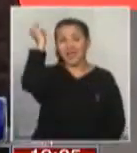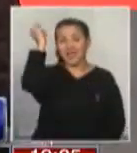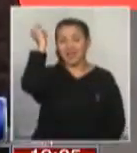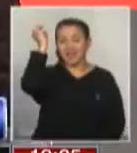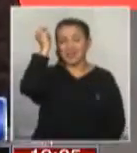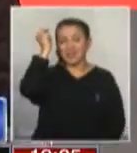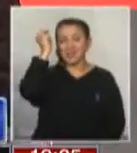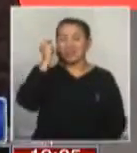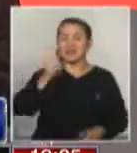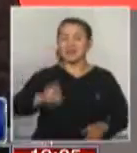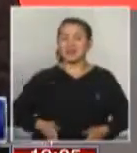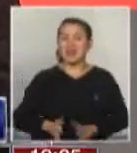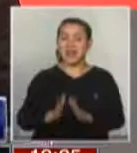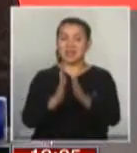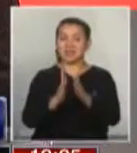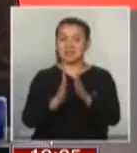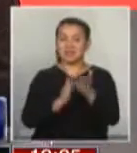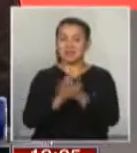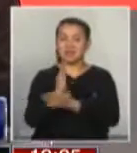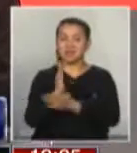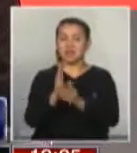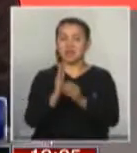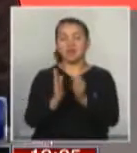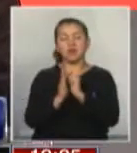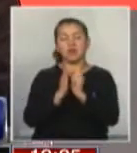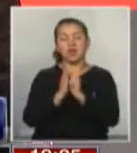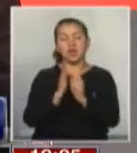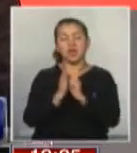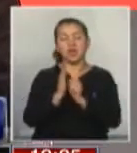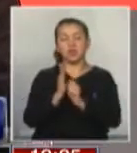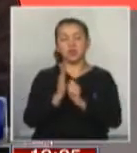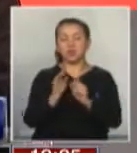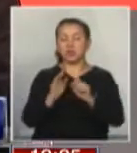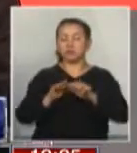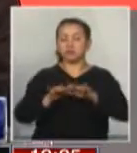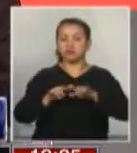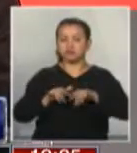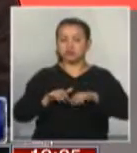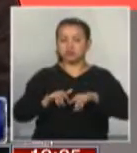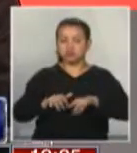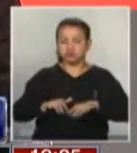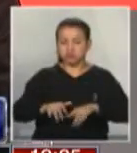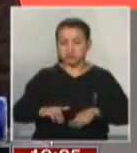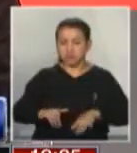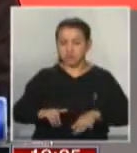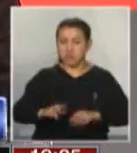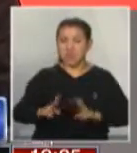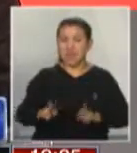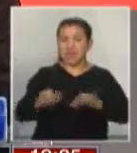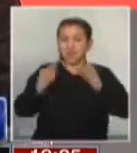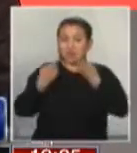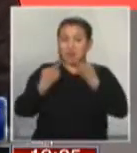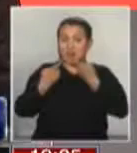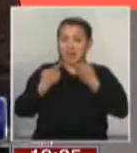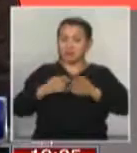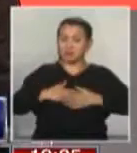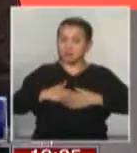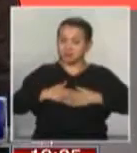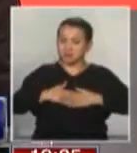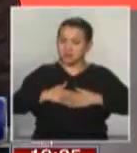manera escritura que tiene que ver con la recuperación la reconstitución